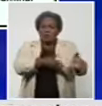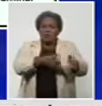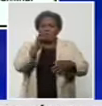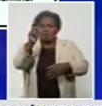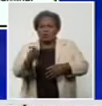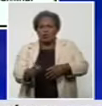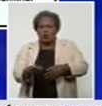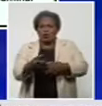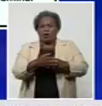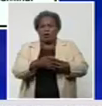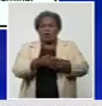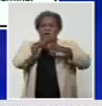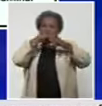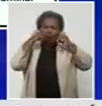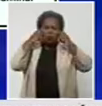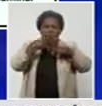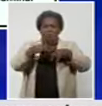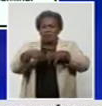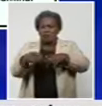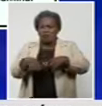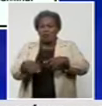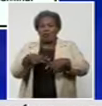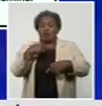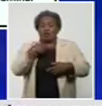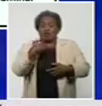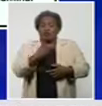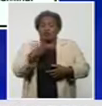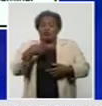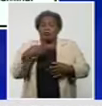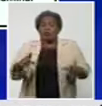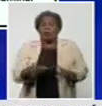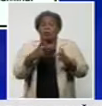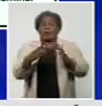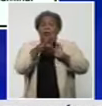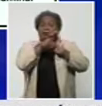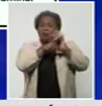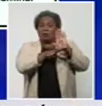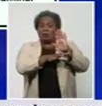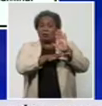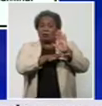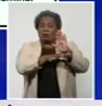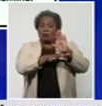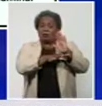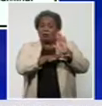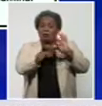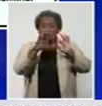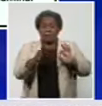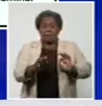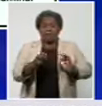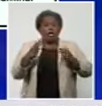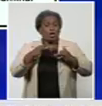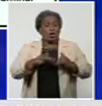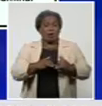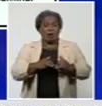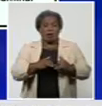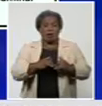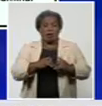los aspectos que nosotros tenemos que cumplimentar para que realmente no tengamos este